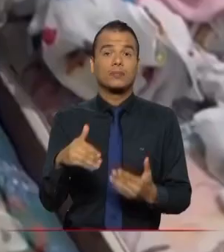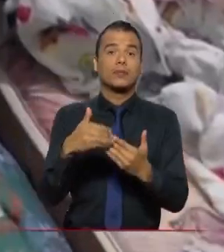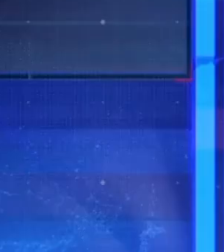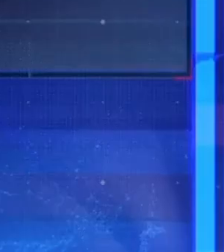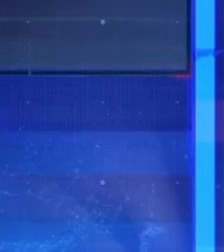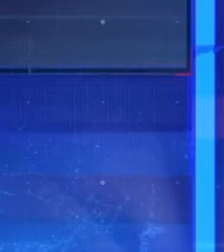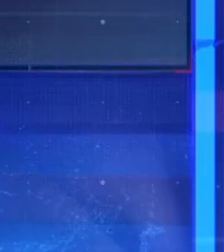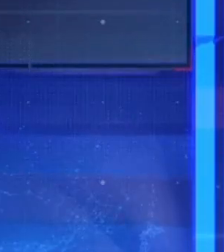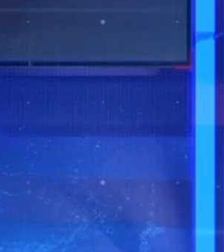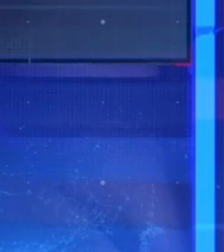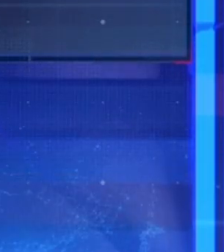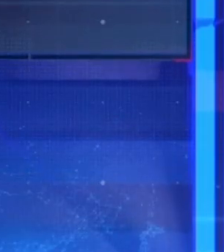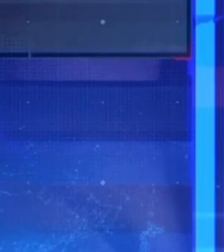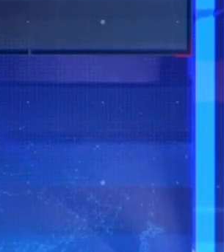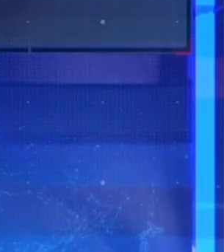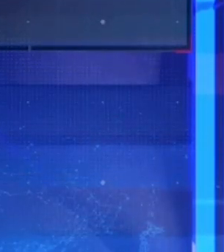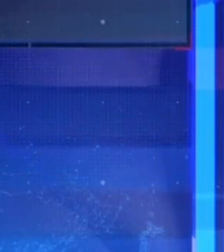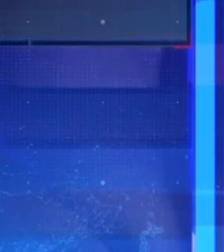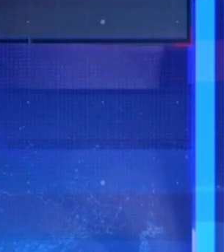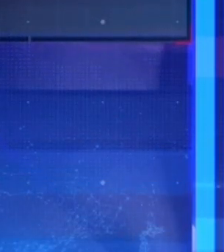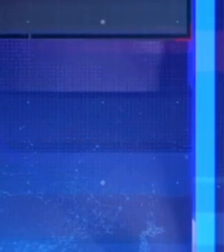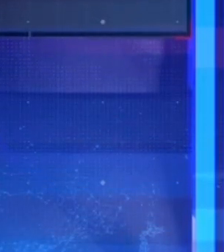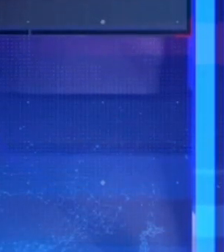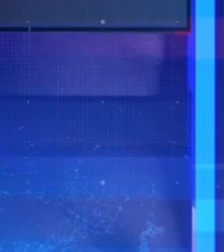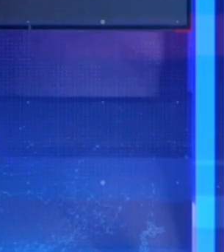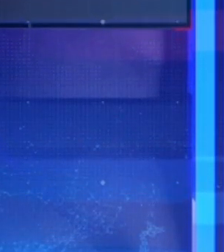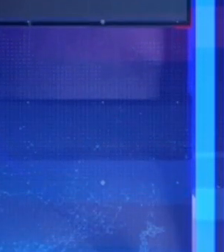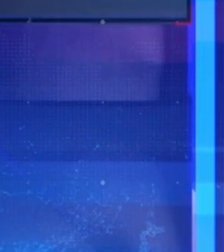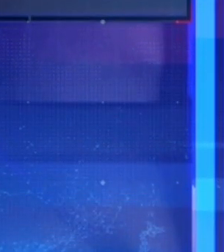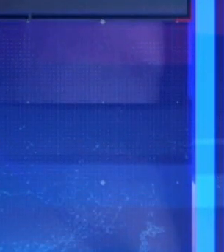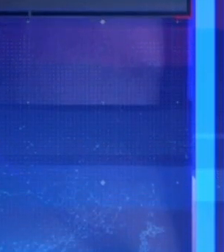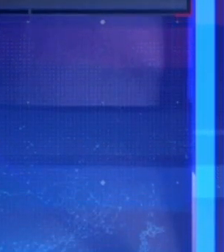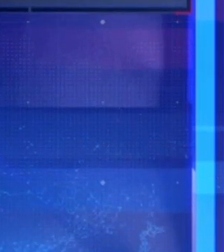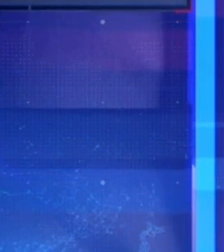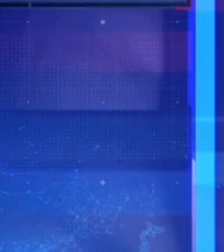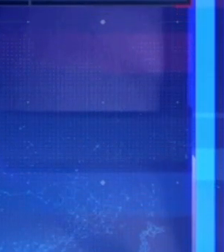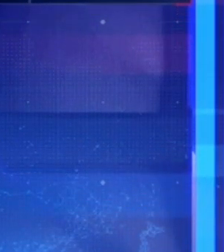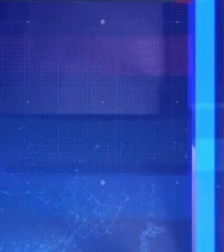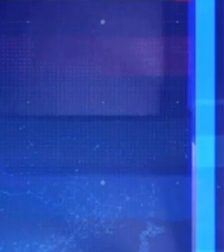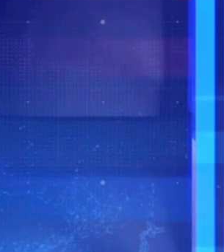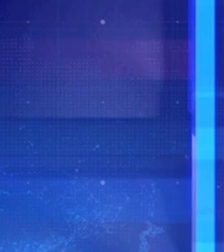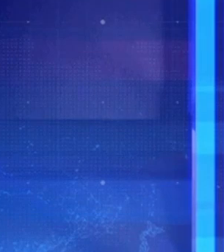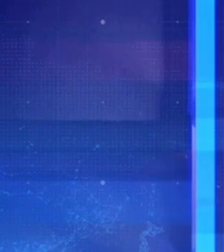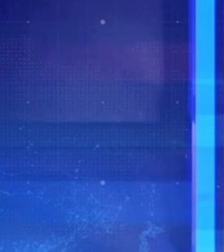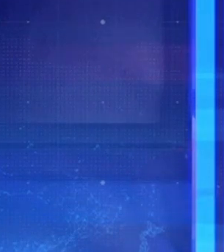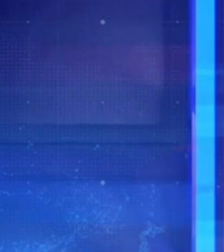a quedar.